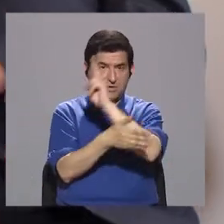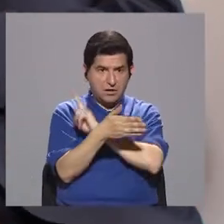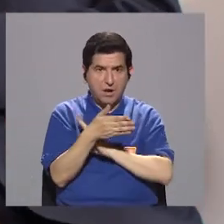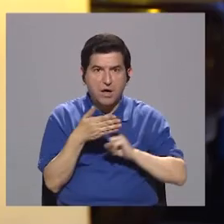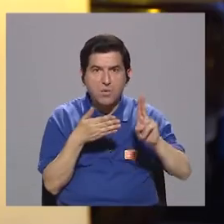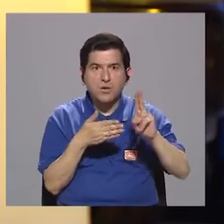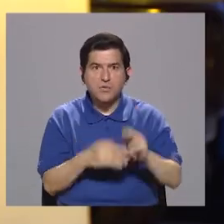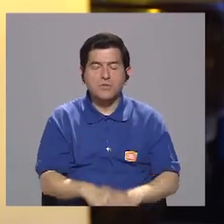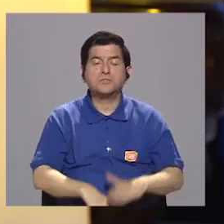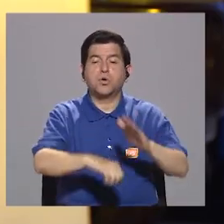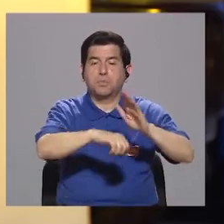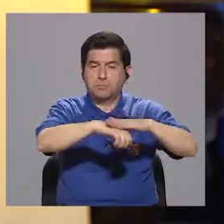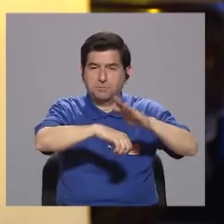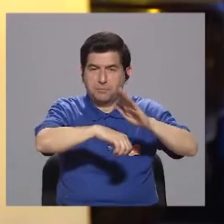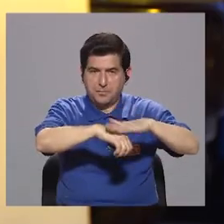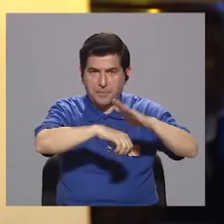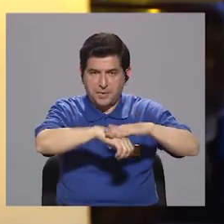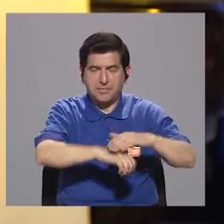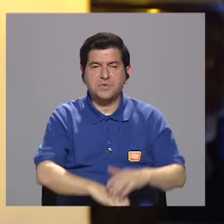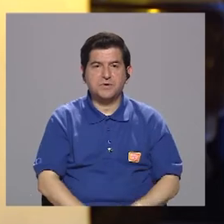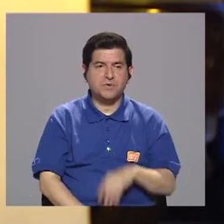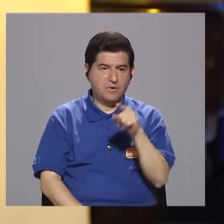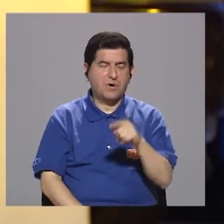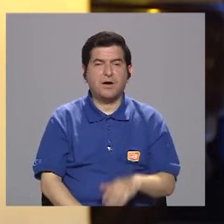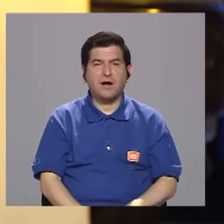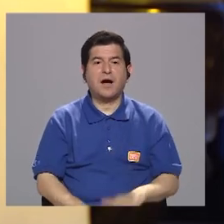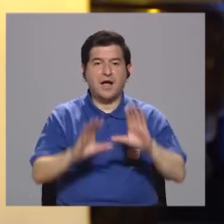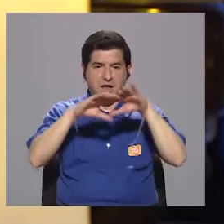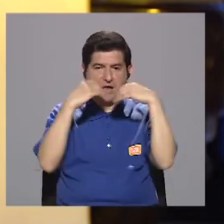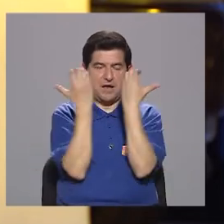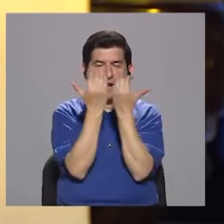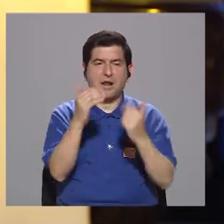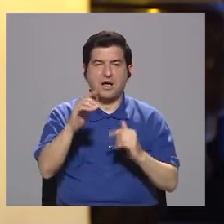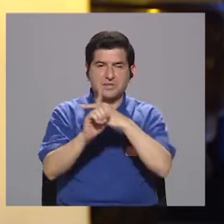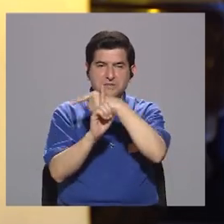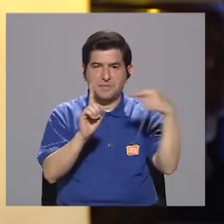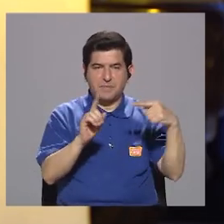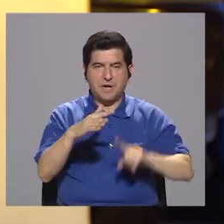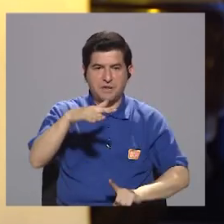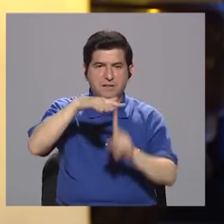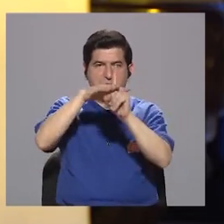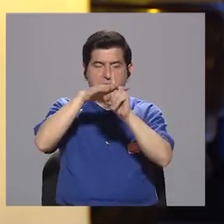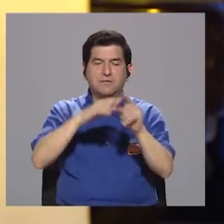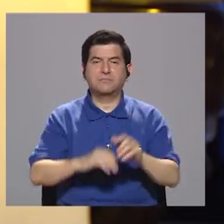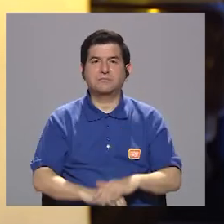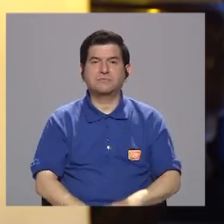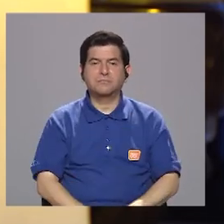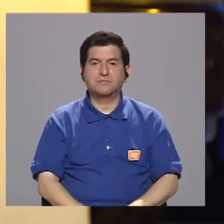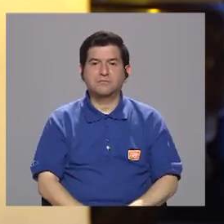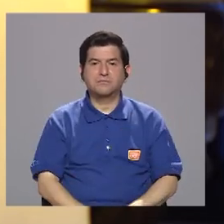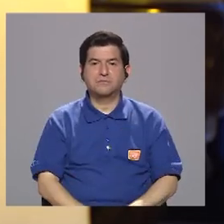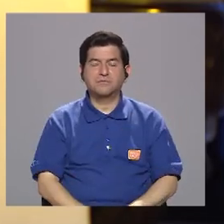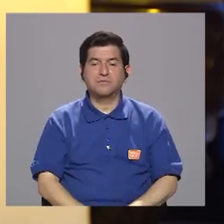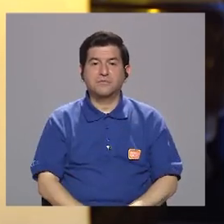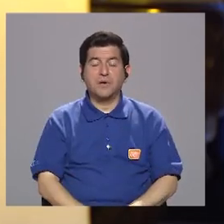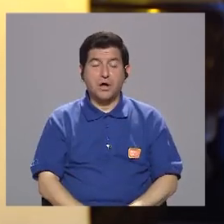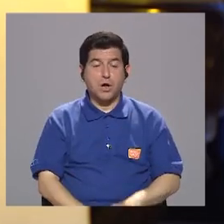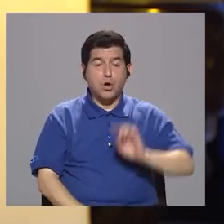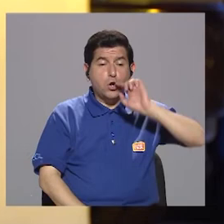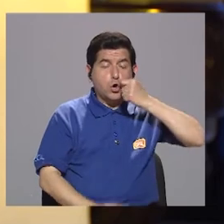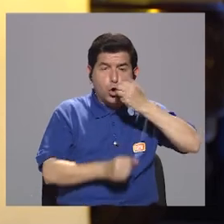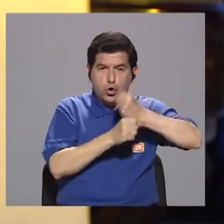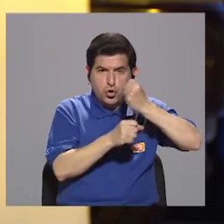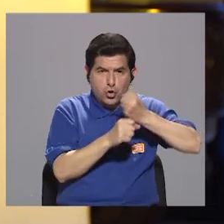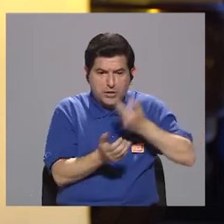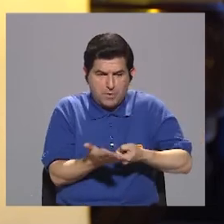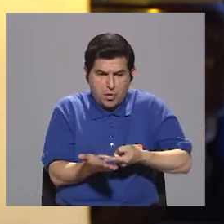universidad fue la que logró hacer la clase media. El valor del Código del